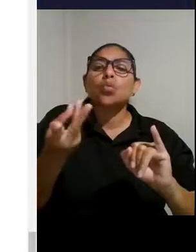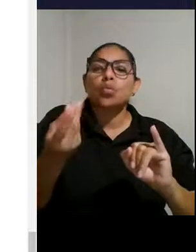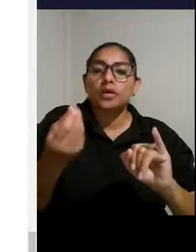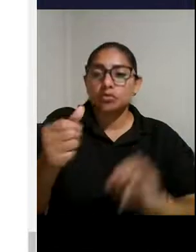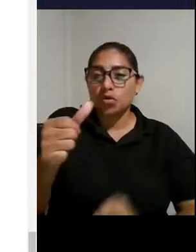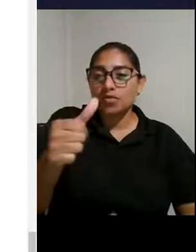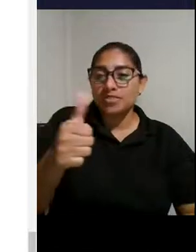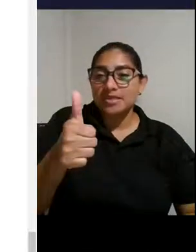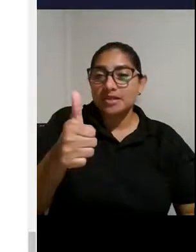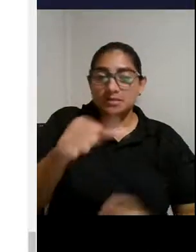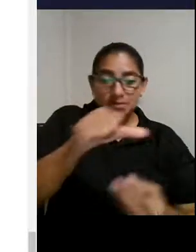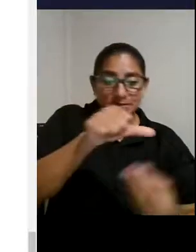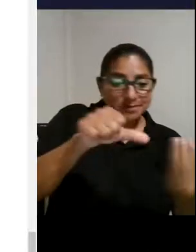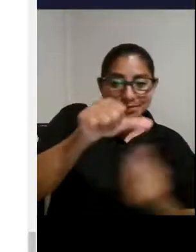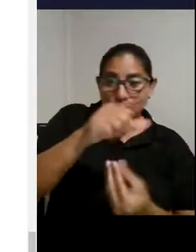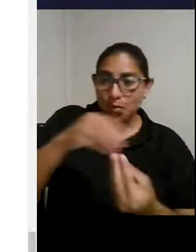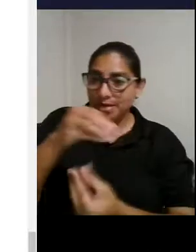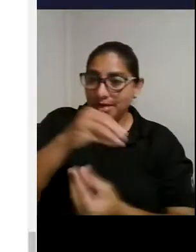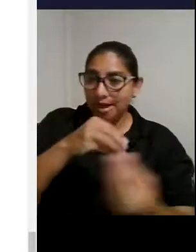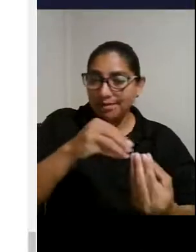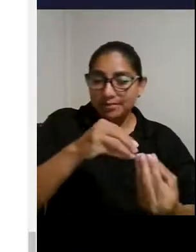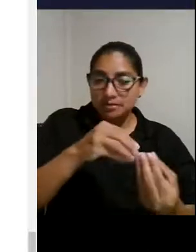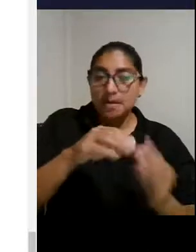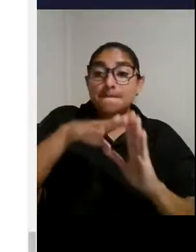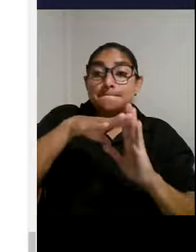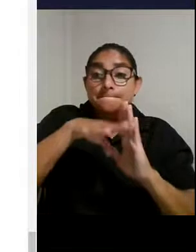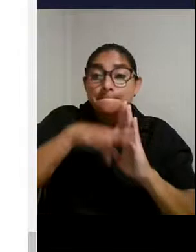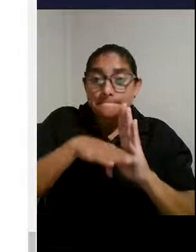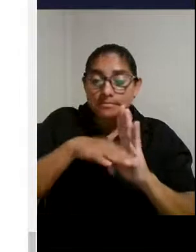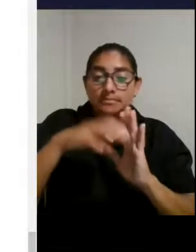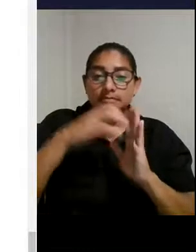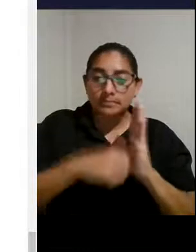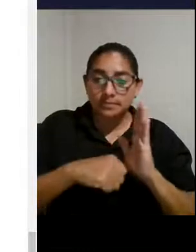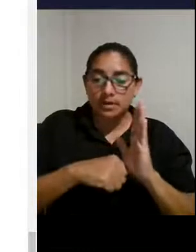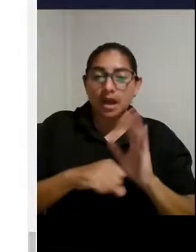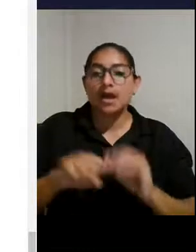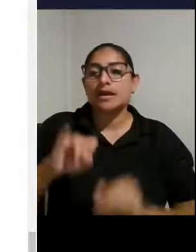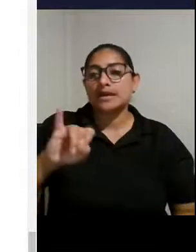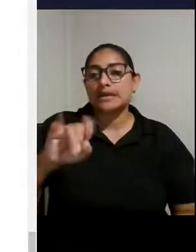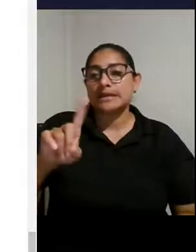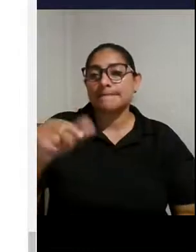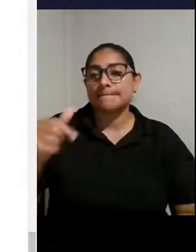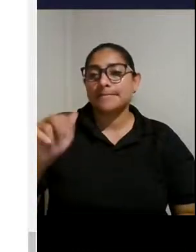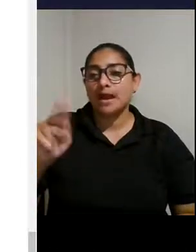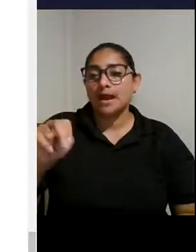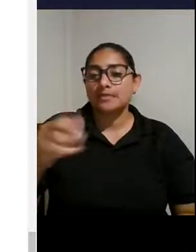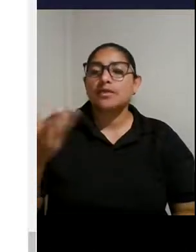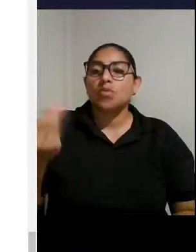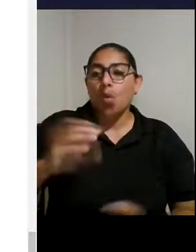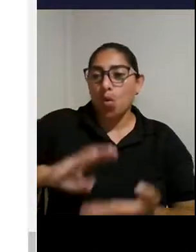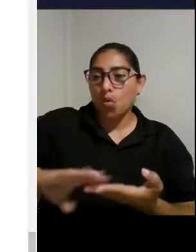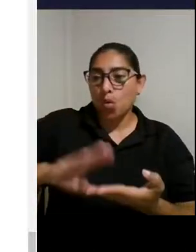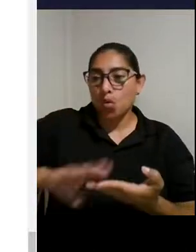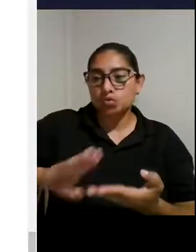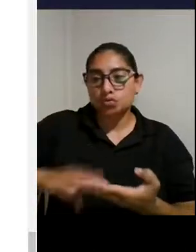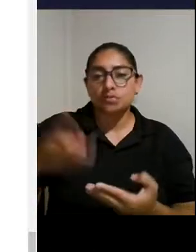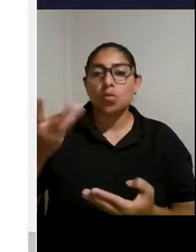10 unidades, menos la imagen en la función de costo